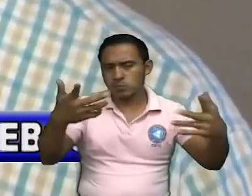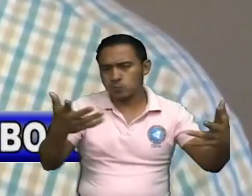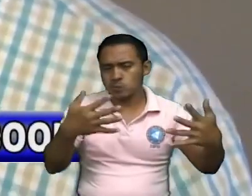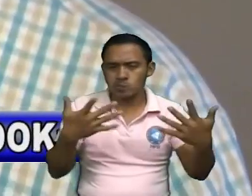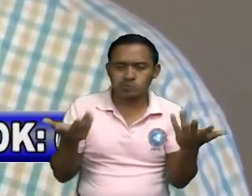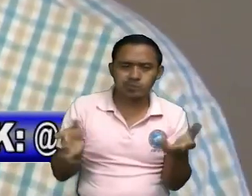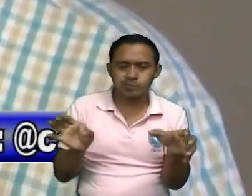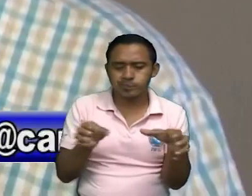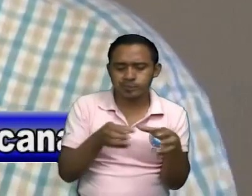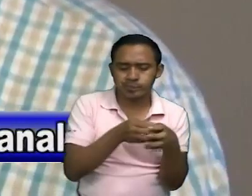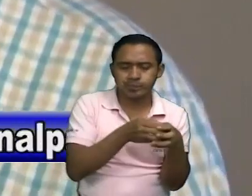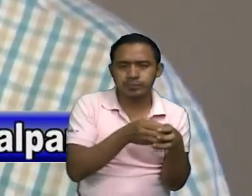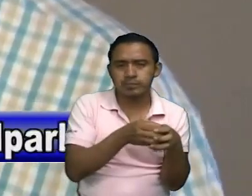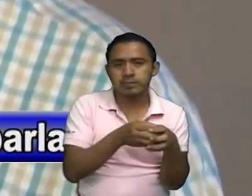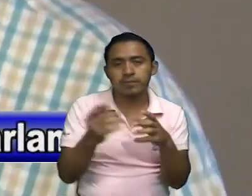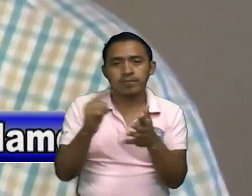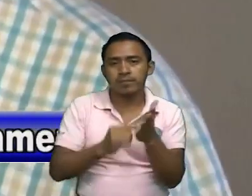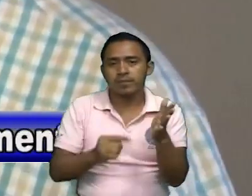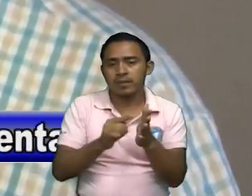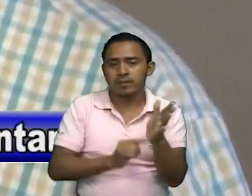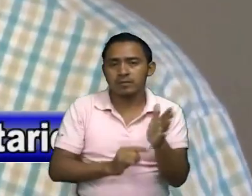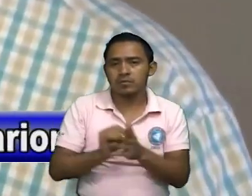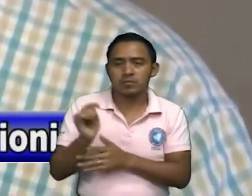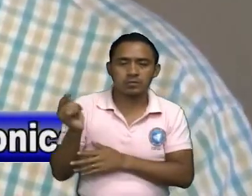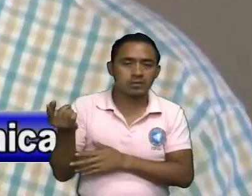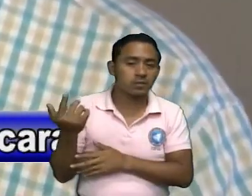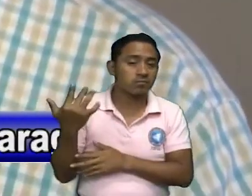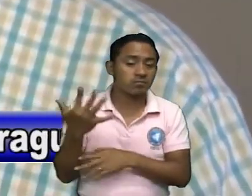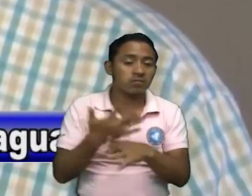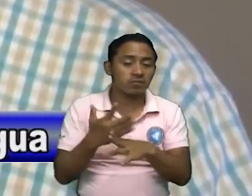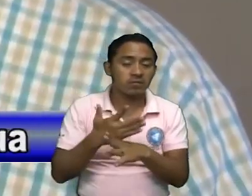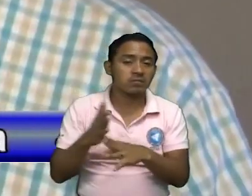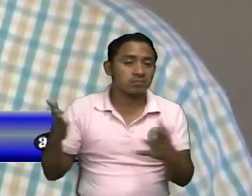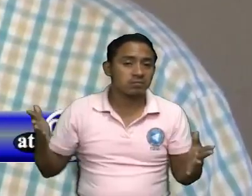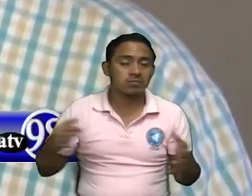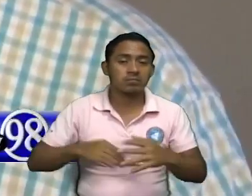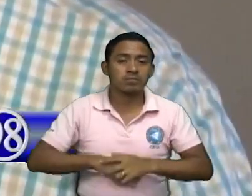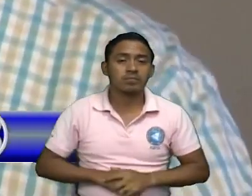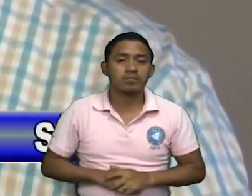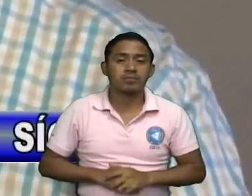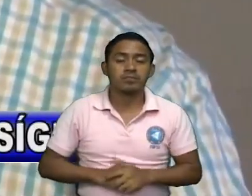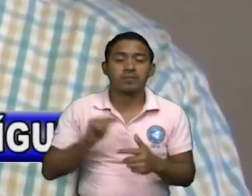abstracción. Y las elecciones son todo menos abstractas. Aquí la oposición